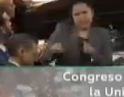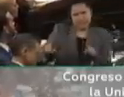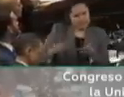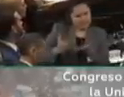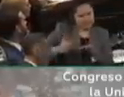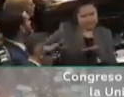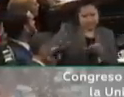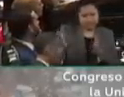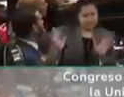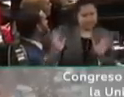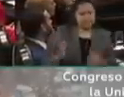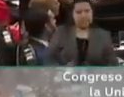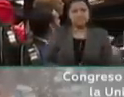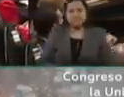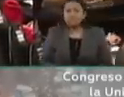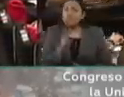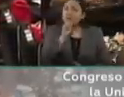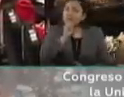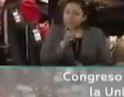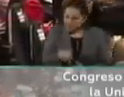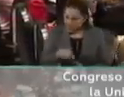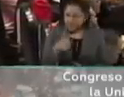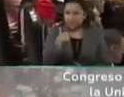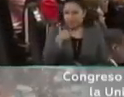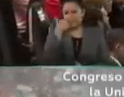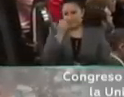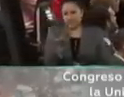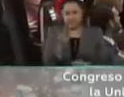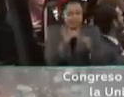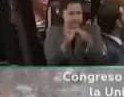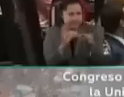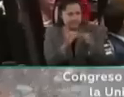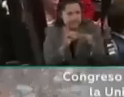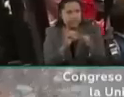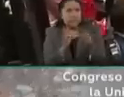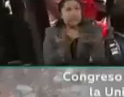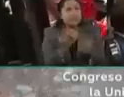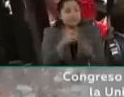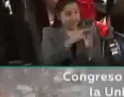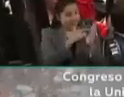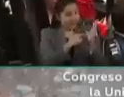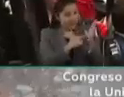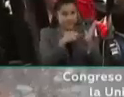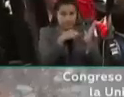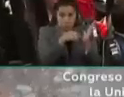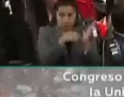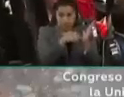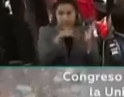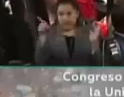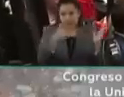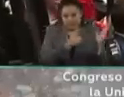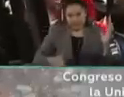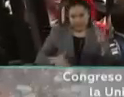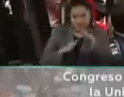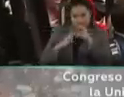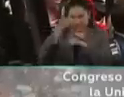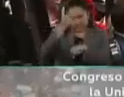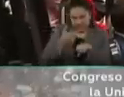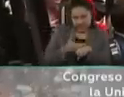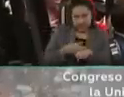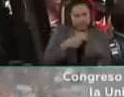también expresar que no se equivocó, no malinterpretó el reglamento la presidenta de la mesa